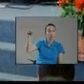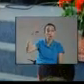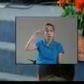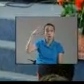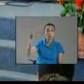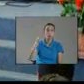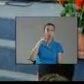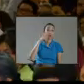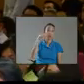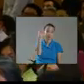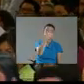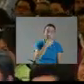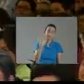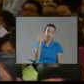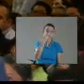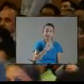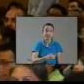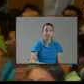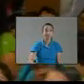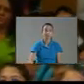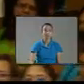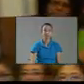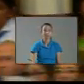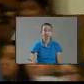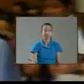bien circunspecto, bien ahí tranquilito yo.